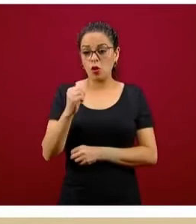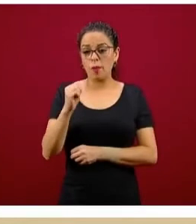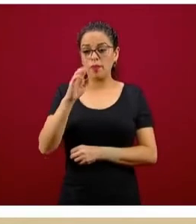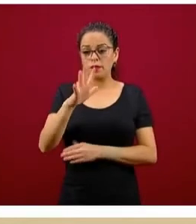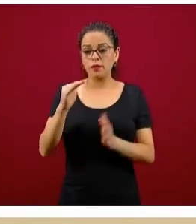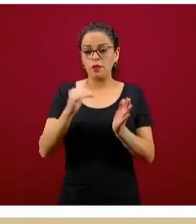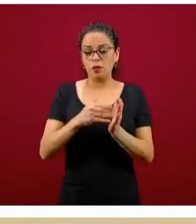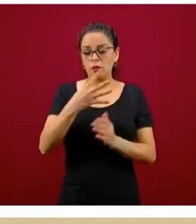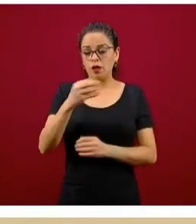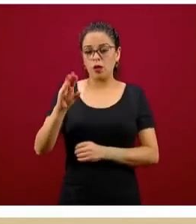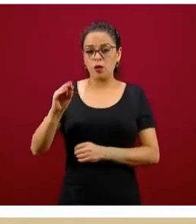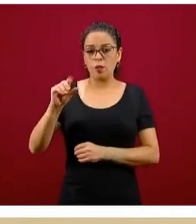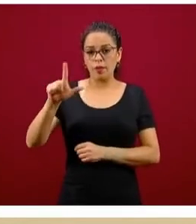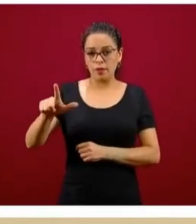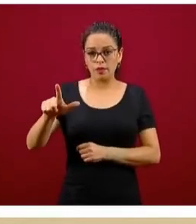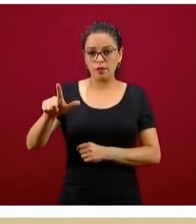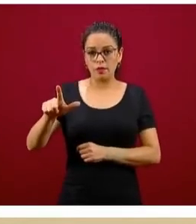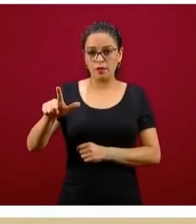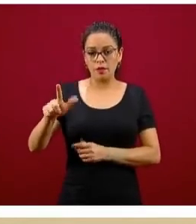95.597